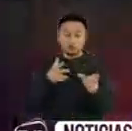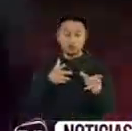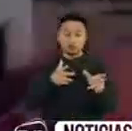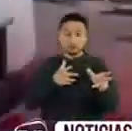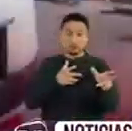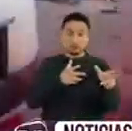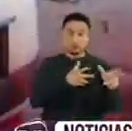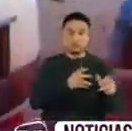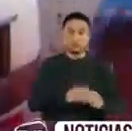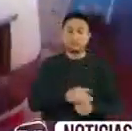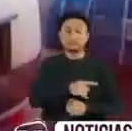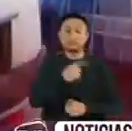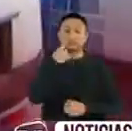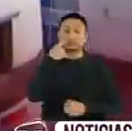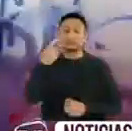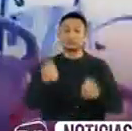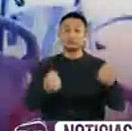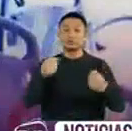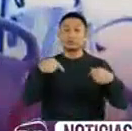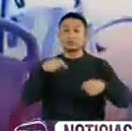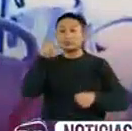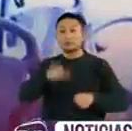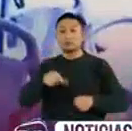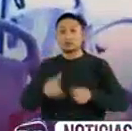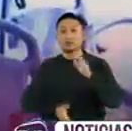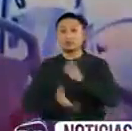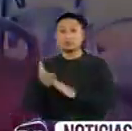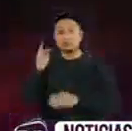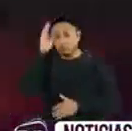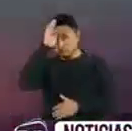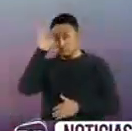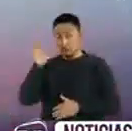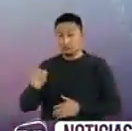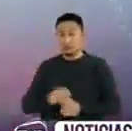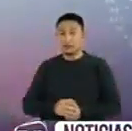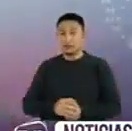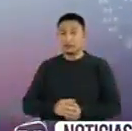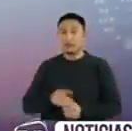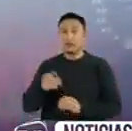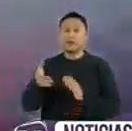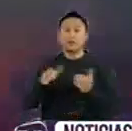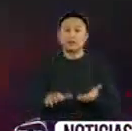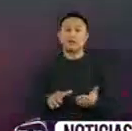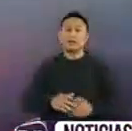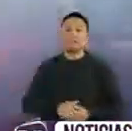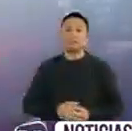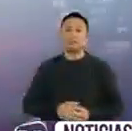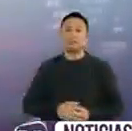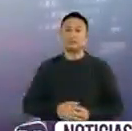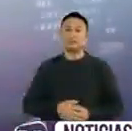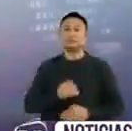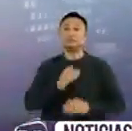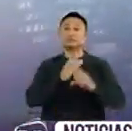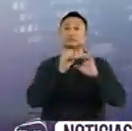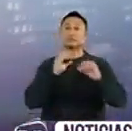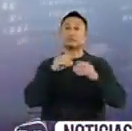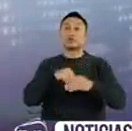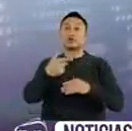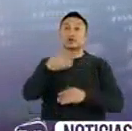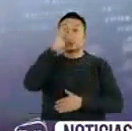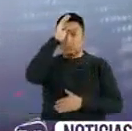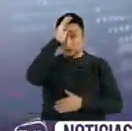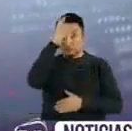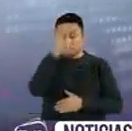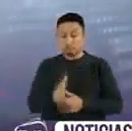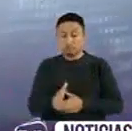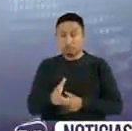asaltando. El conductor de la unidad llevó al pasajero a una casa de salud, donde se confirmó su deceso. El bus quedó estacionado afuera del hospital